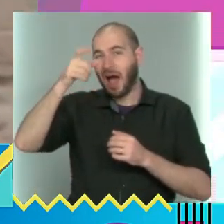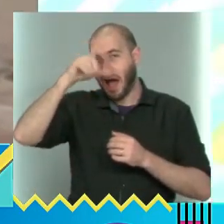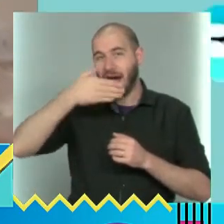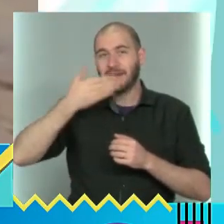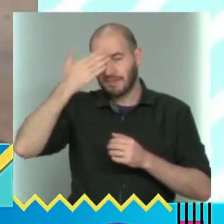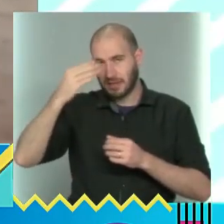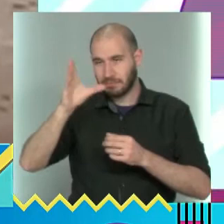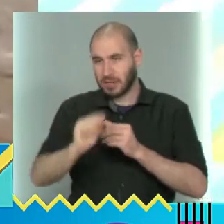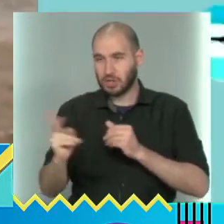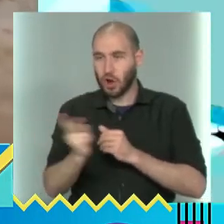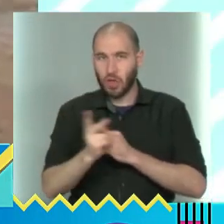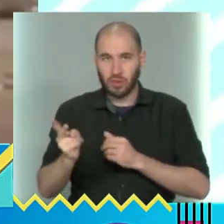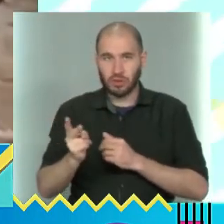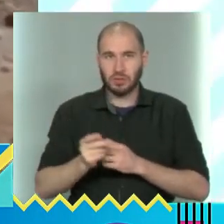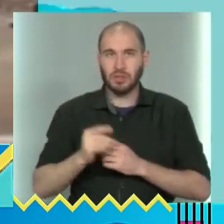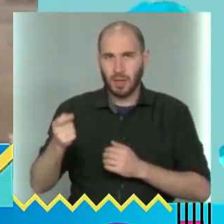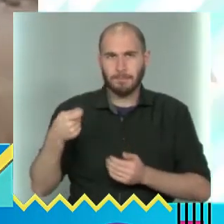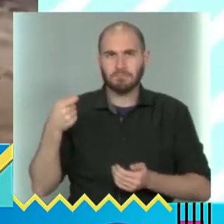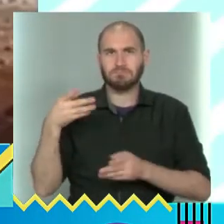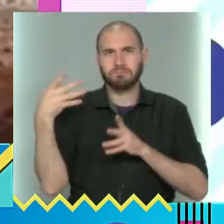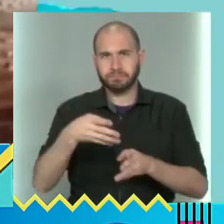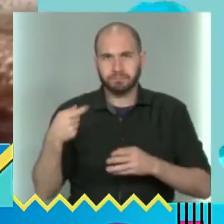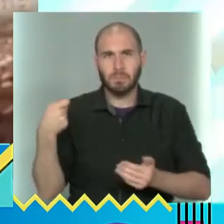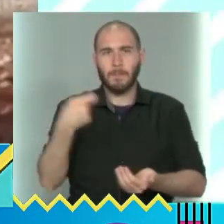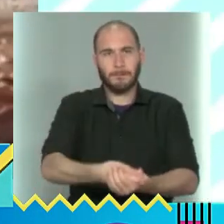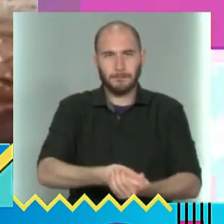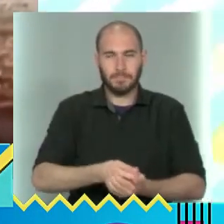han participado y han puesto su armamento, su dinero,